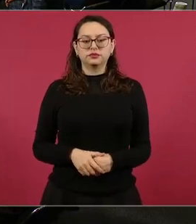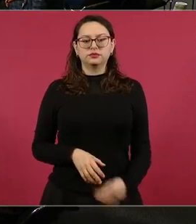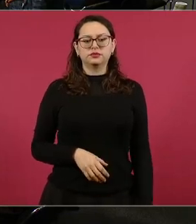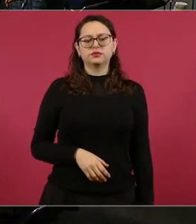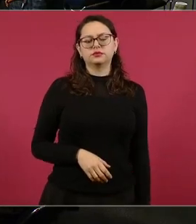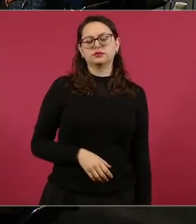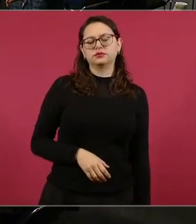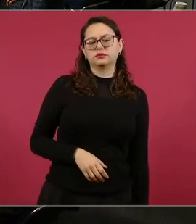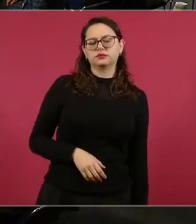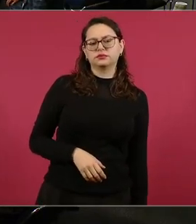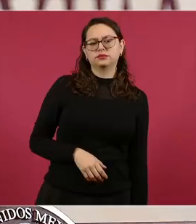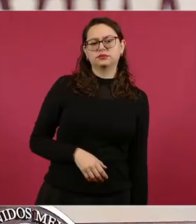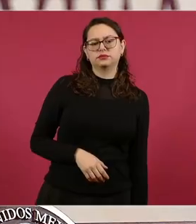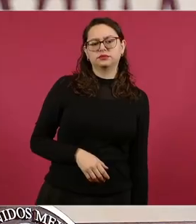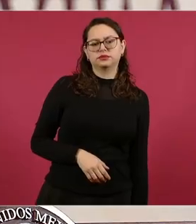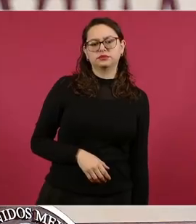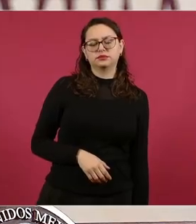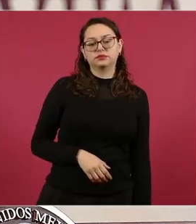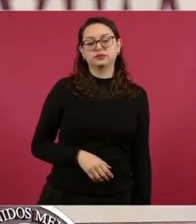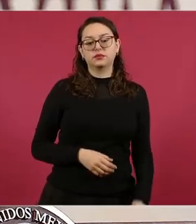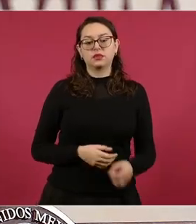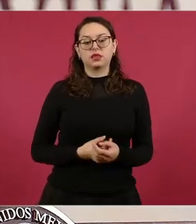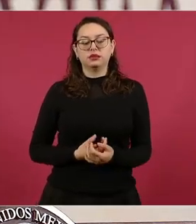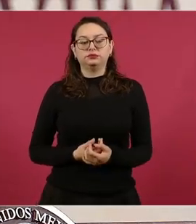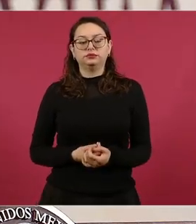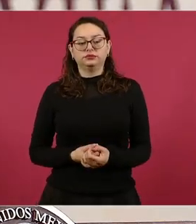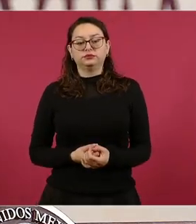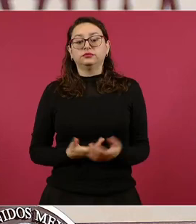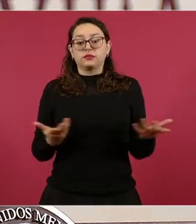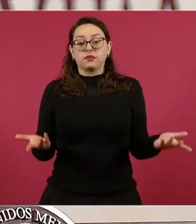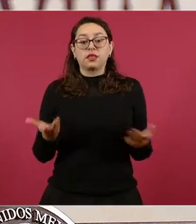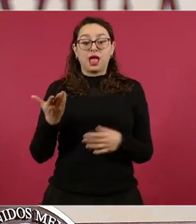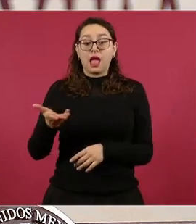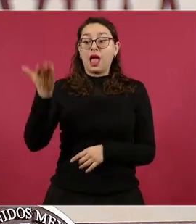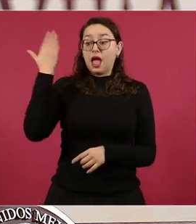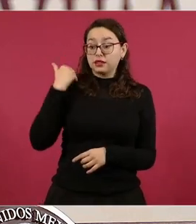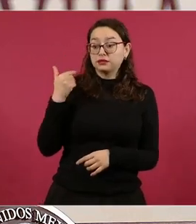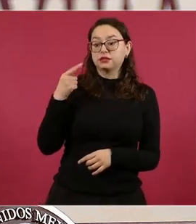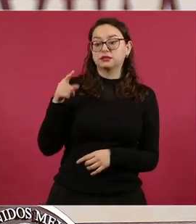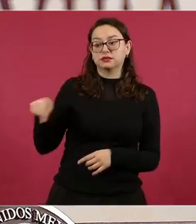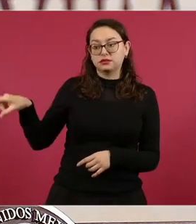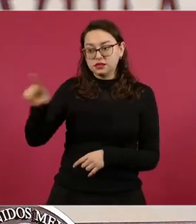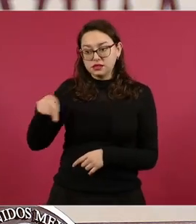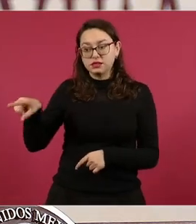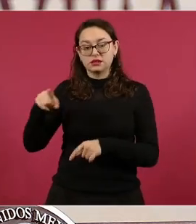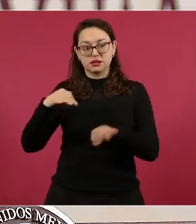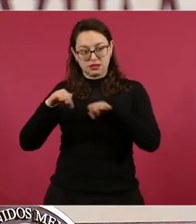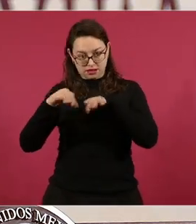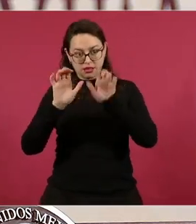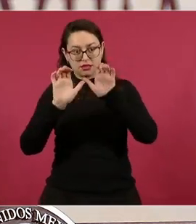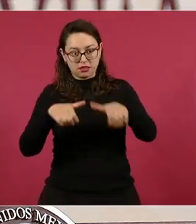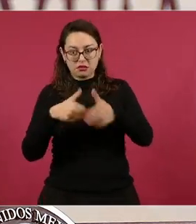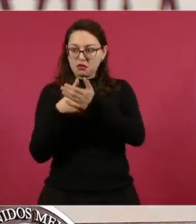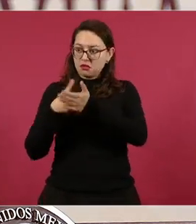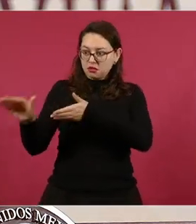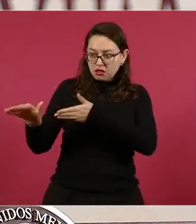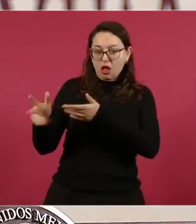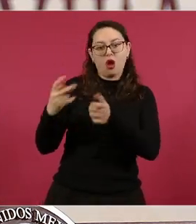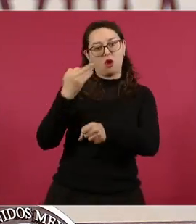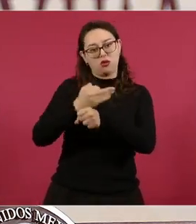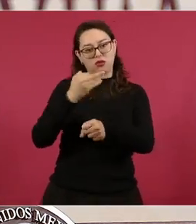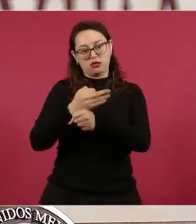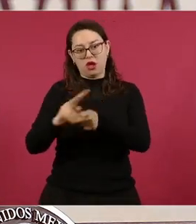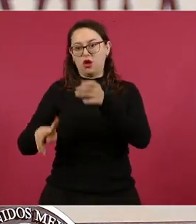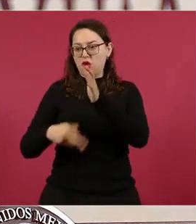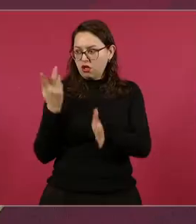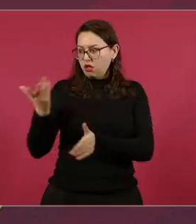Hay personal que se contrató de la antigua aerolínea, ese personal que tenía